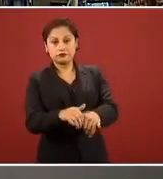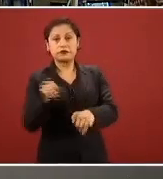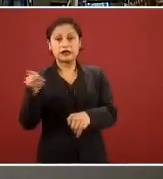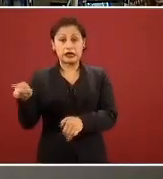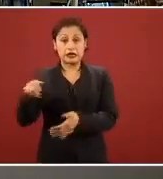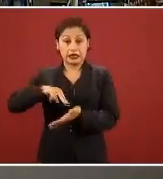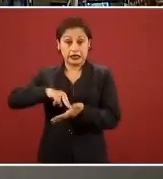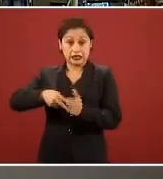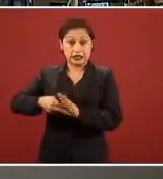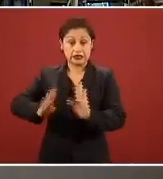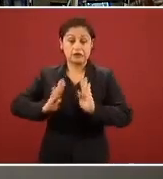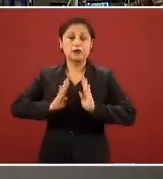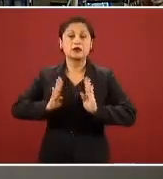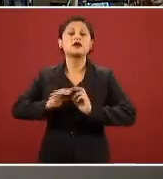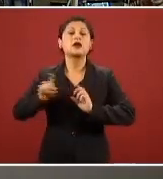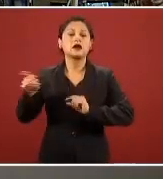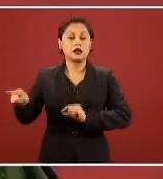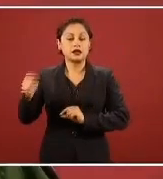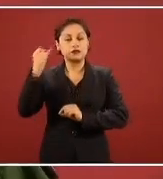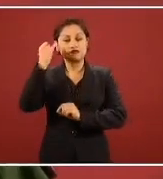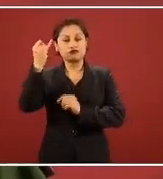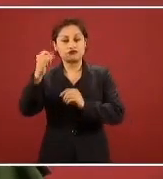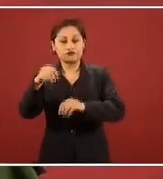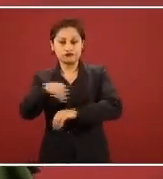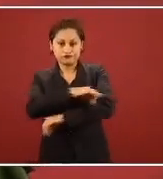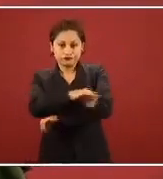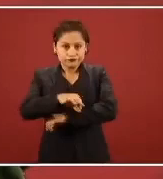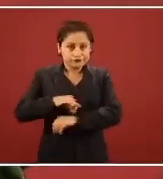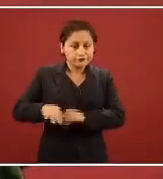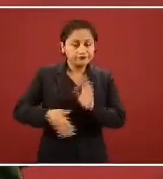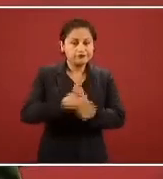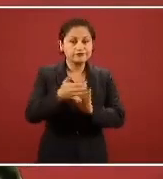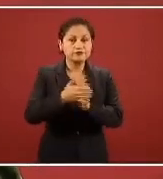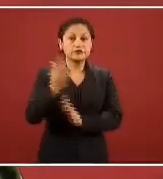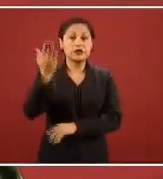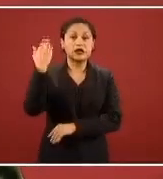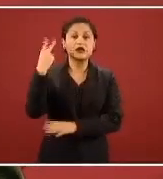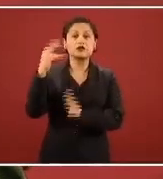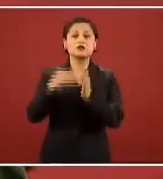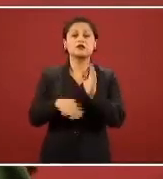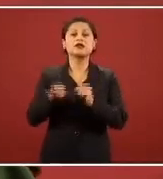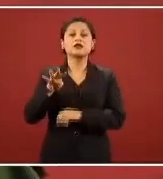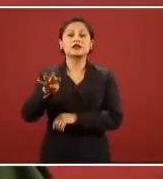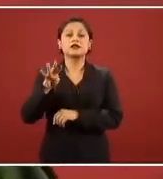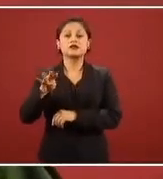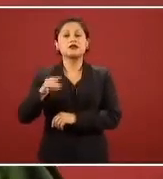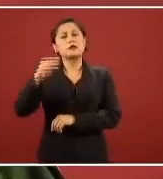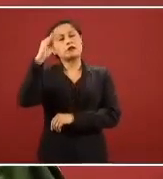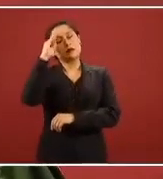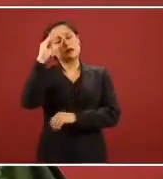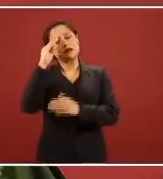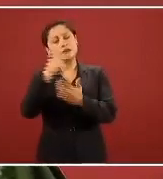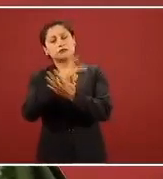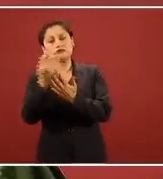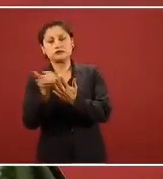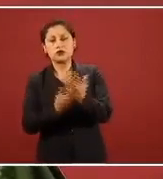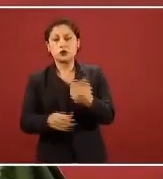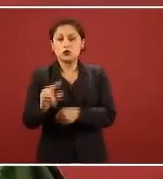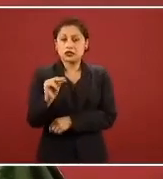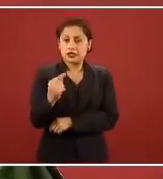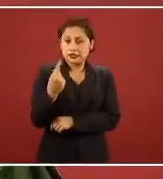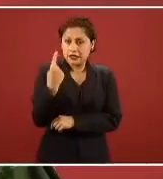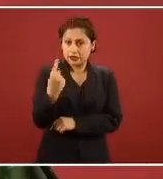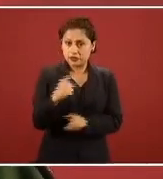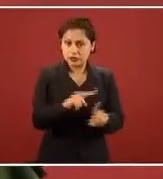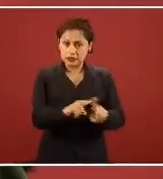el 2019 se proyectaron 81 compañías de Guardia Nacional. Se le